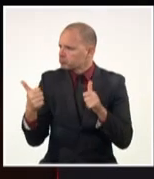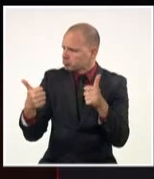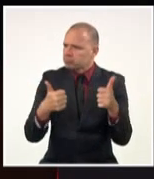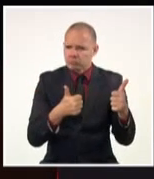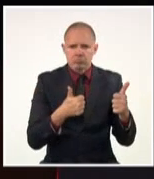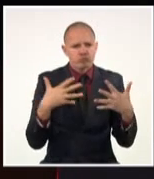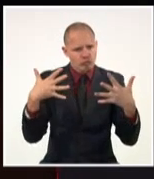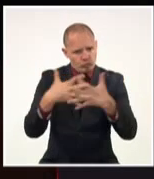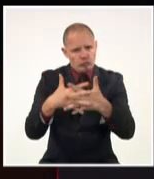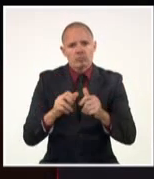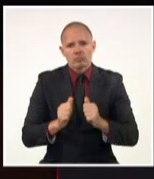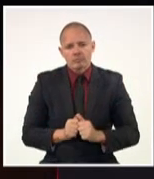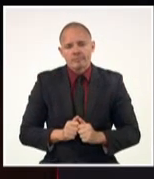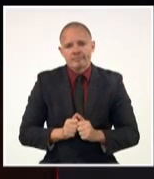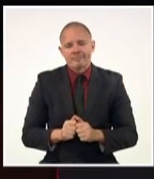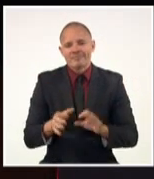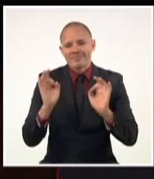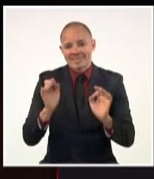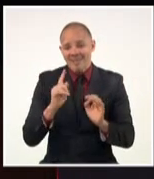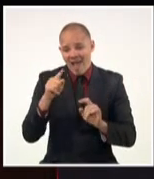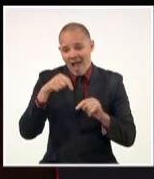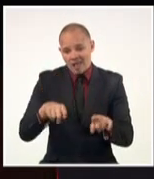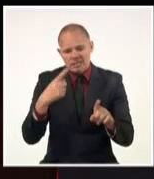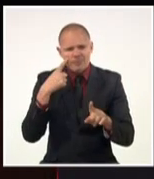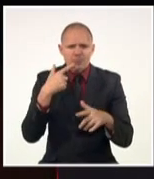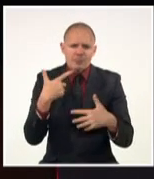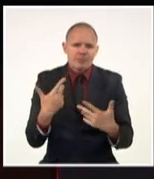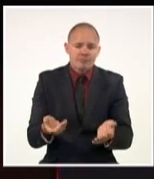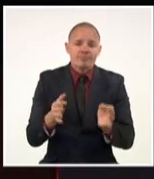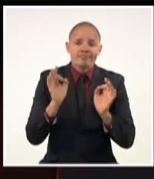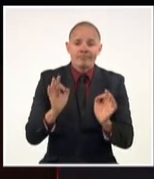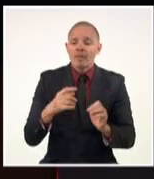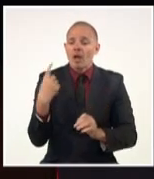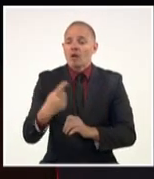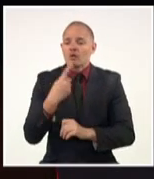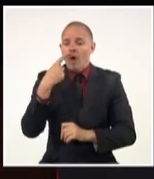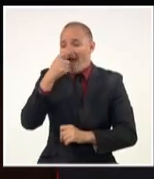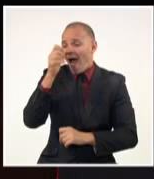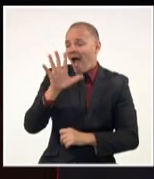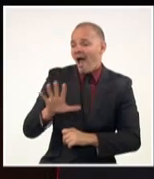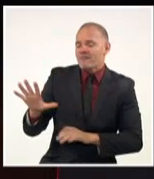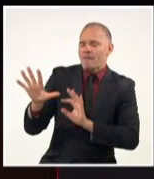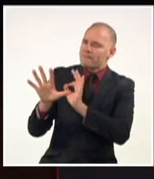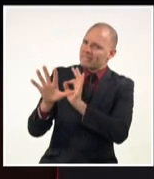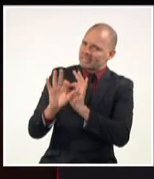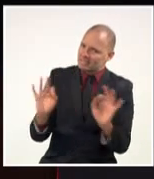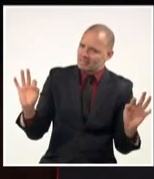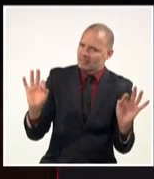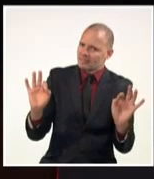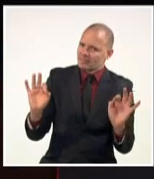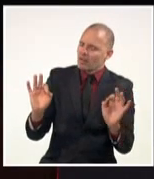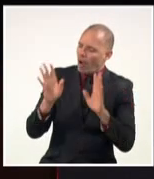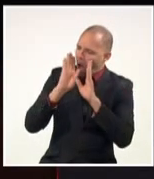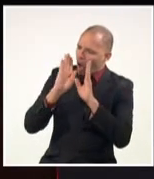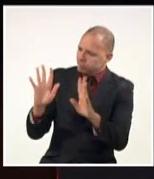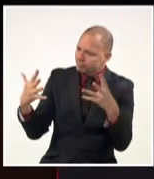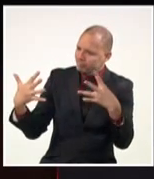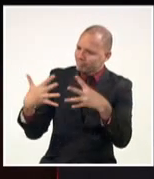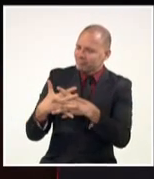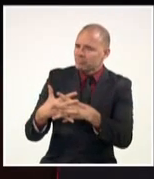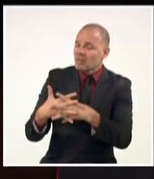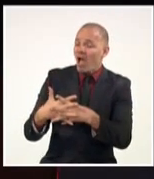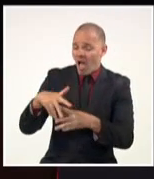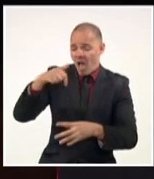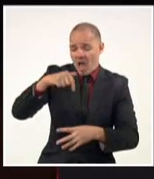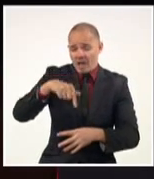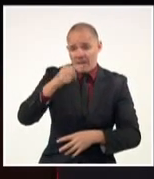esa política ocupa un lugar central la relación con los pueblos de África, donde varios de los mejores hijos de la